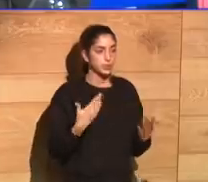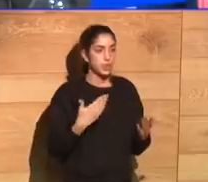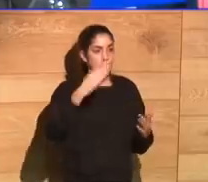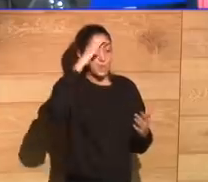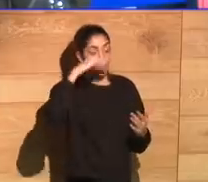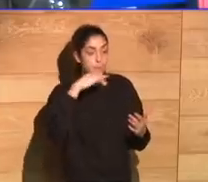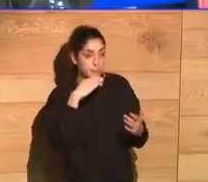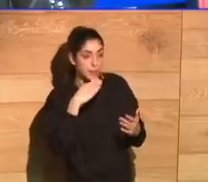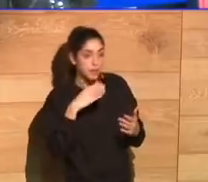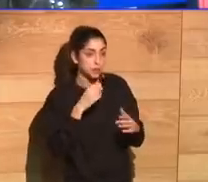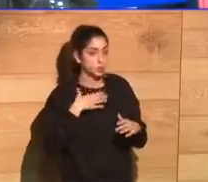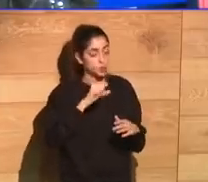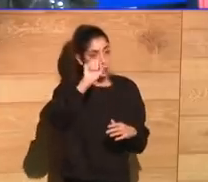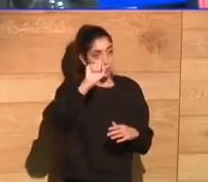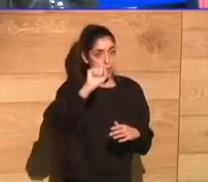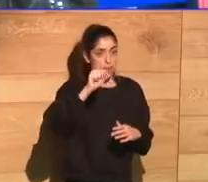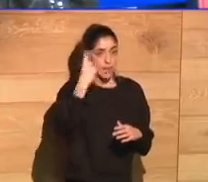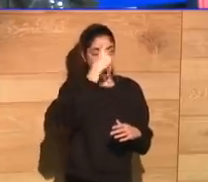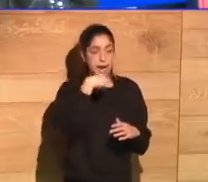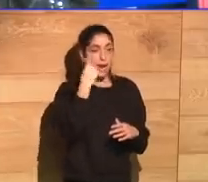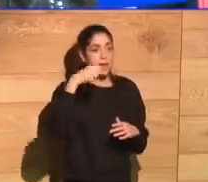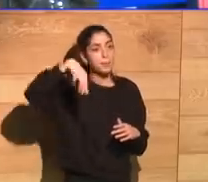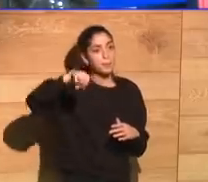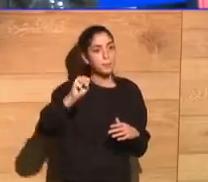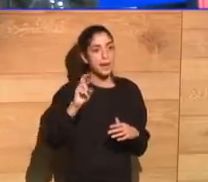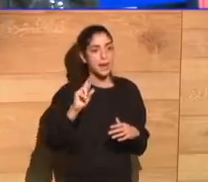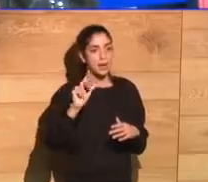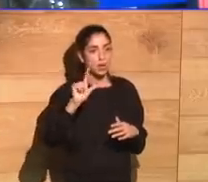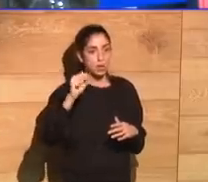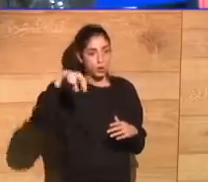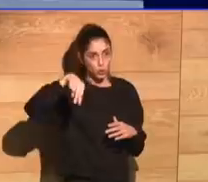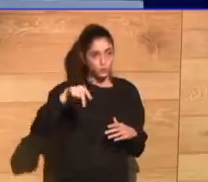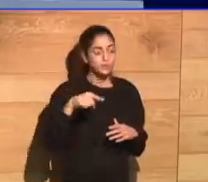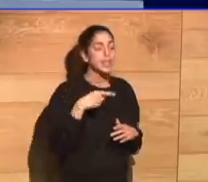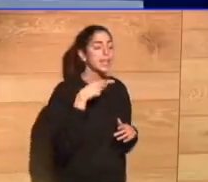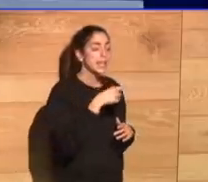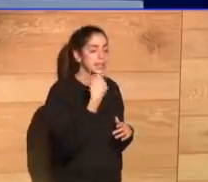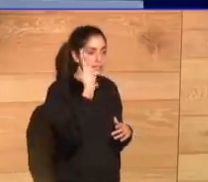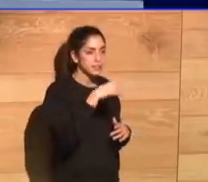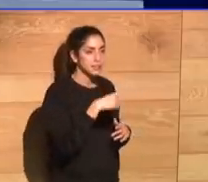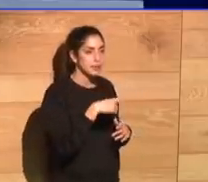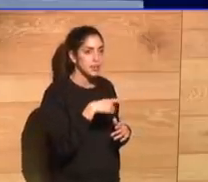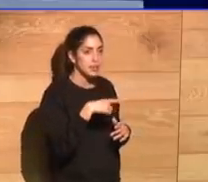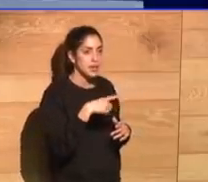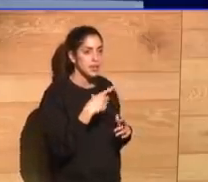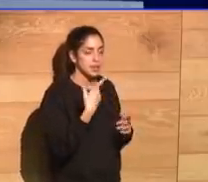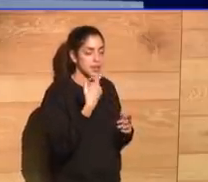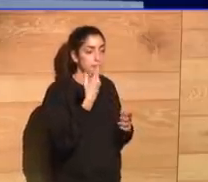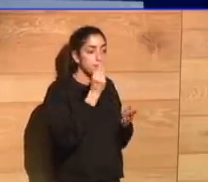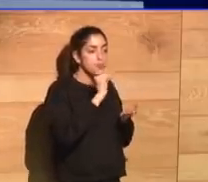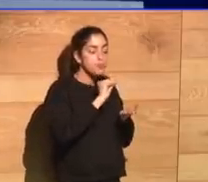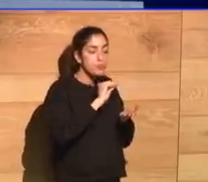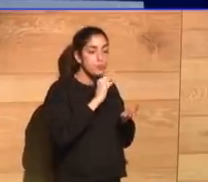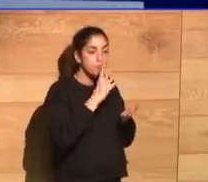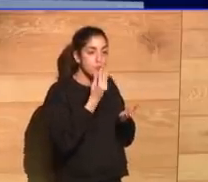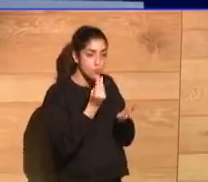cara de Marlon Brando y el aspecto de Marlon Brando durante muchos años. Mira, Marlon Brando no previó hacer eso, solo contaba sin Lumen muchas veces. Él, por ejemplo,